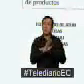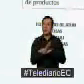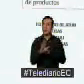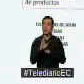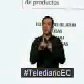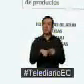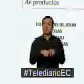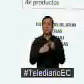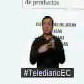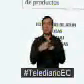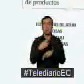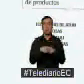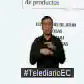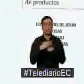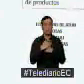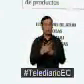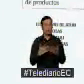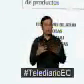de negociación